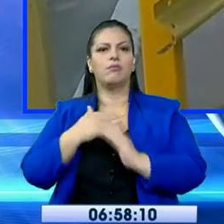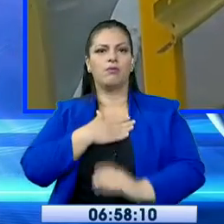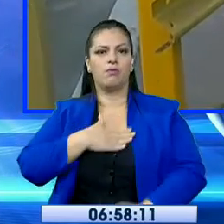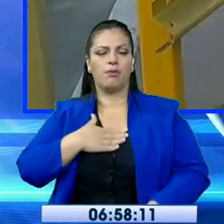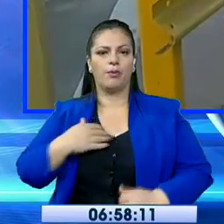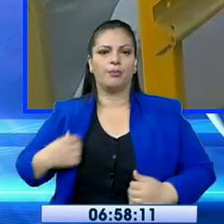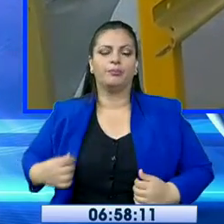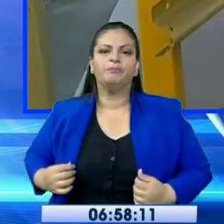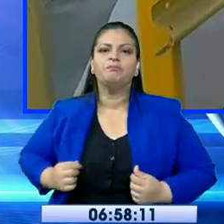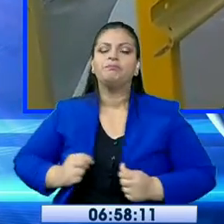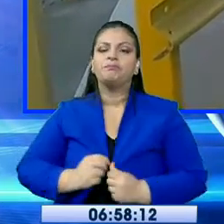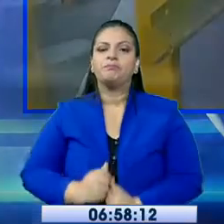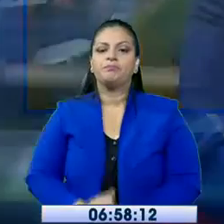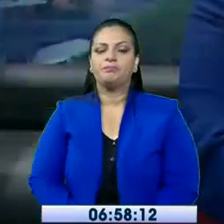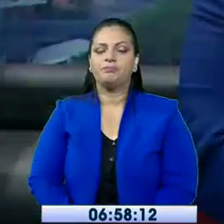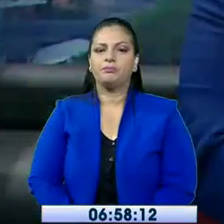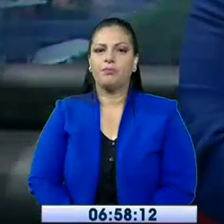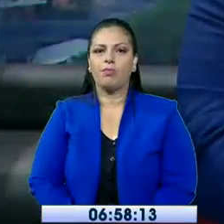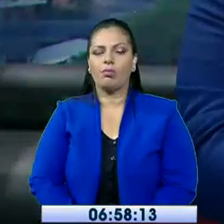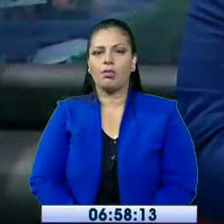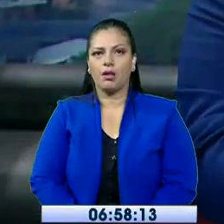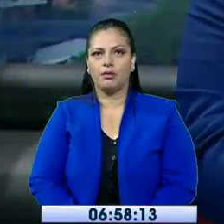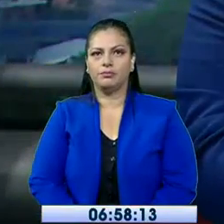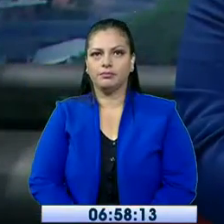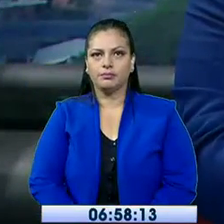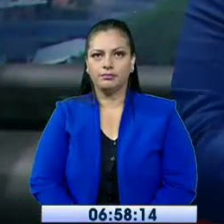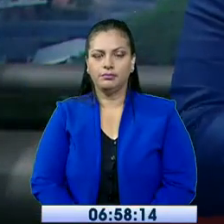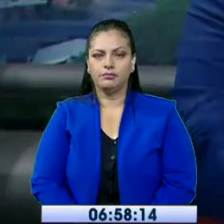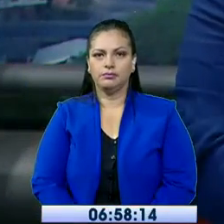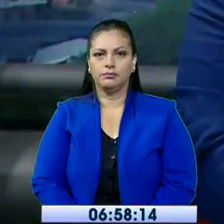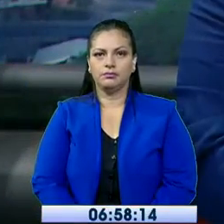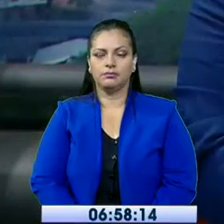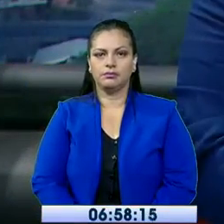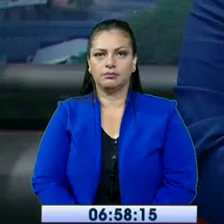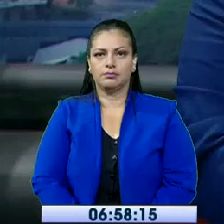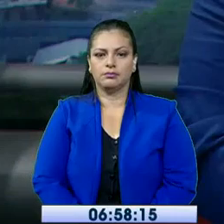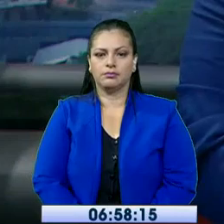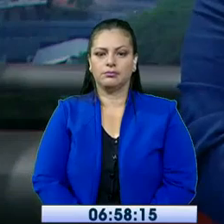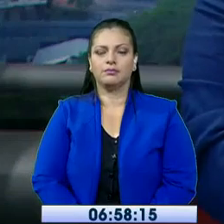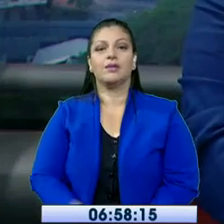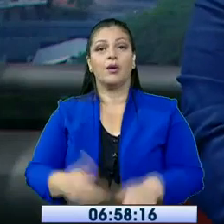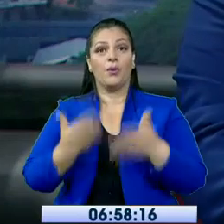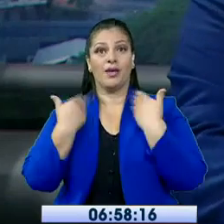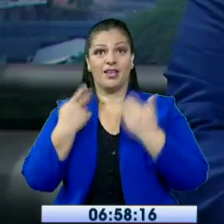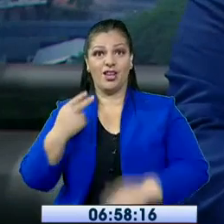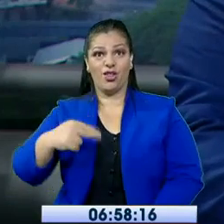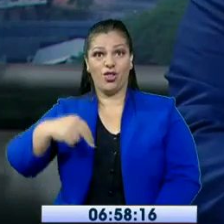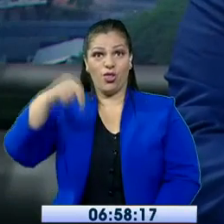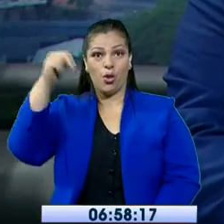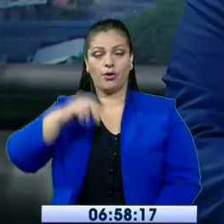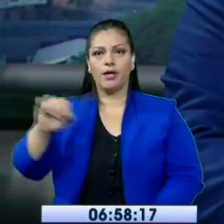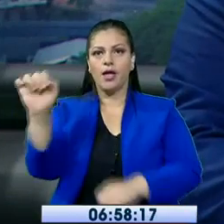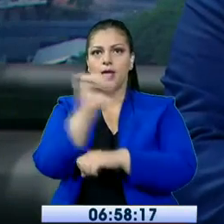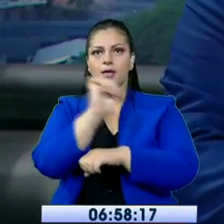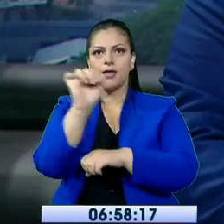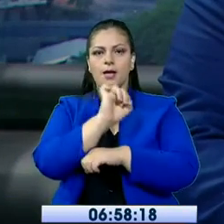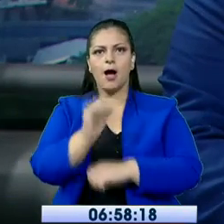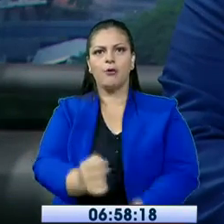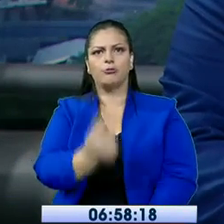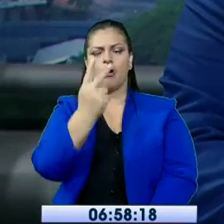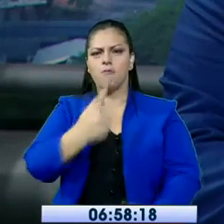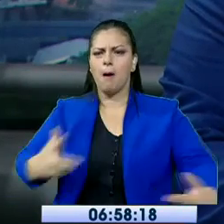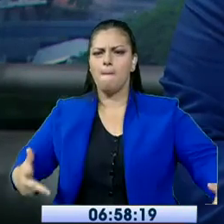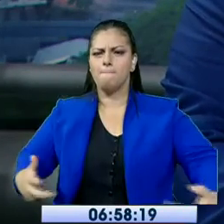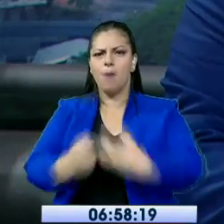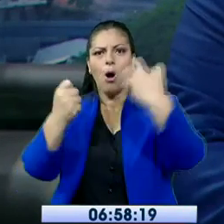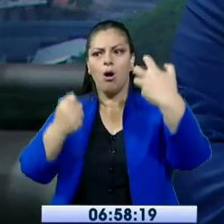Fíjate que dos vehículos se incendiaron luego de chocar. Esto pasó en una avenida del norte de Guayaquil. Uno de los conductores